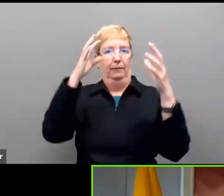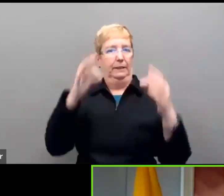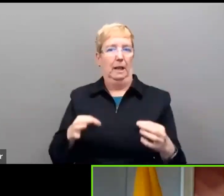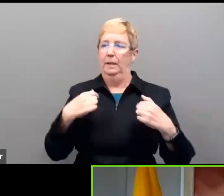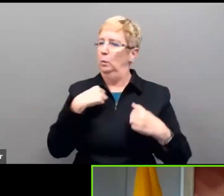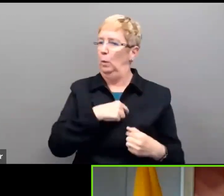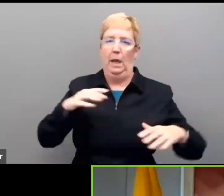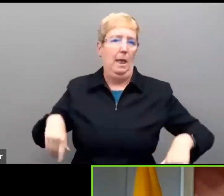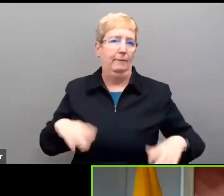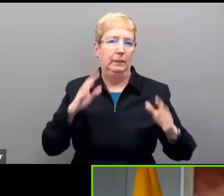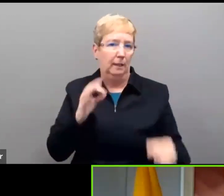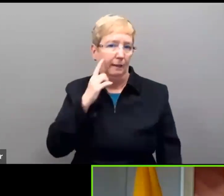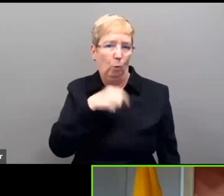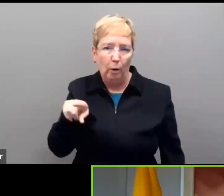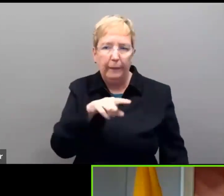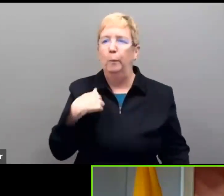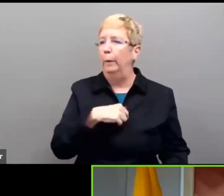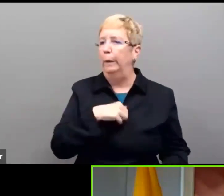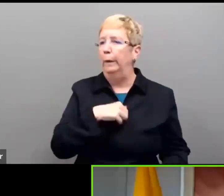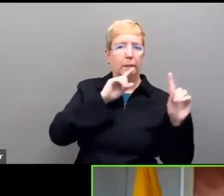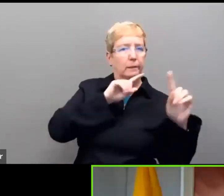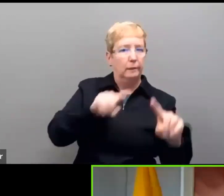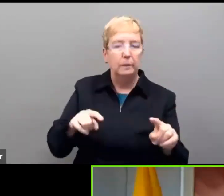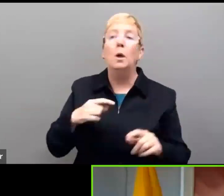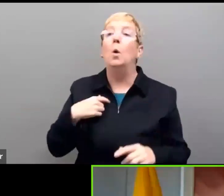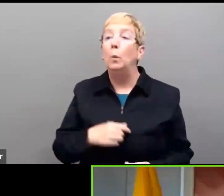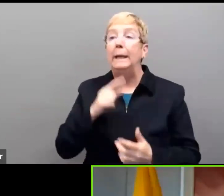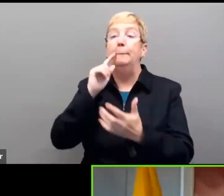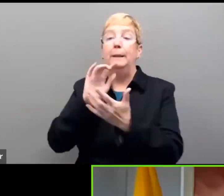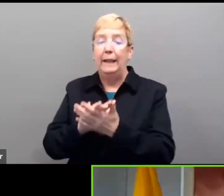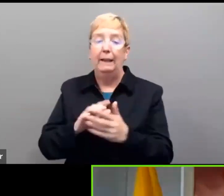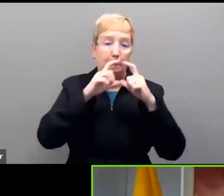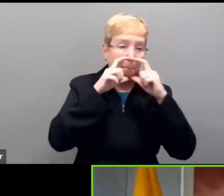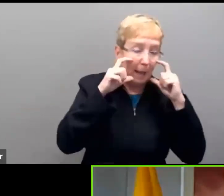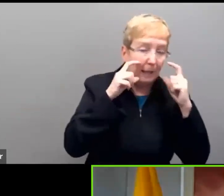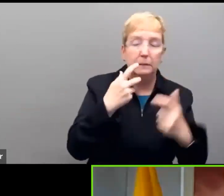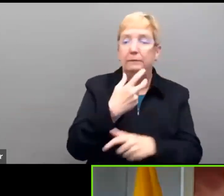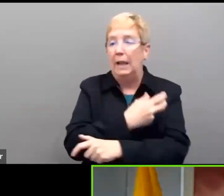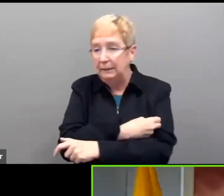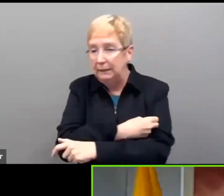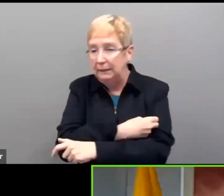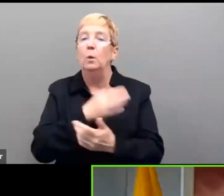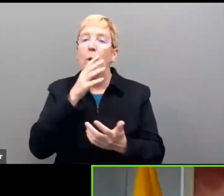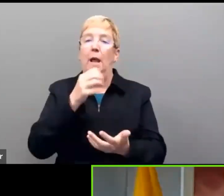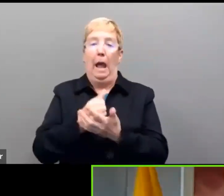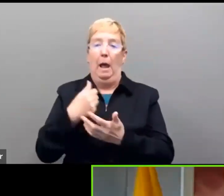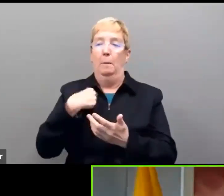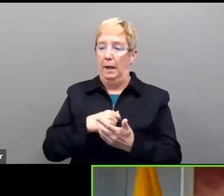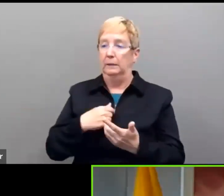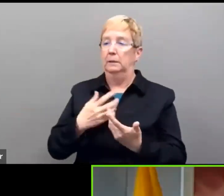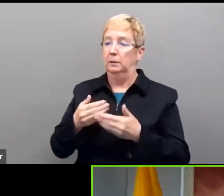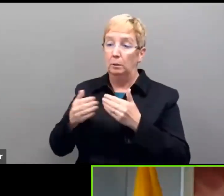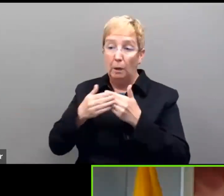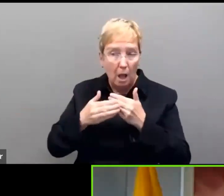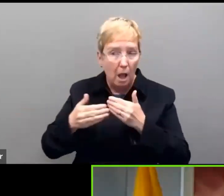dejaron de utilizar los cubrebocas. Yo vi mucha gente que los utilizaba también en exteriores. Quizás yo lo haga para aumentar la